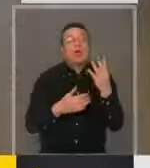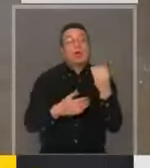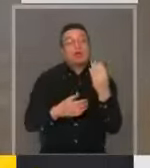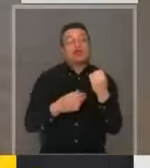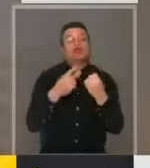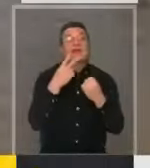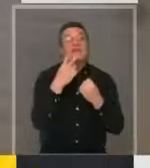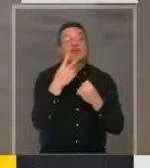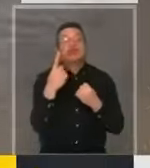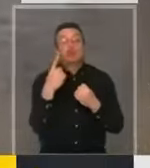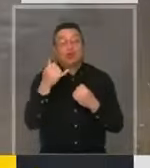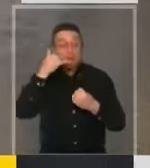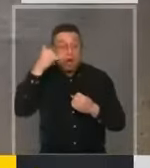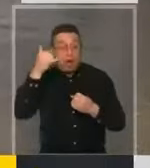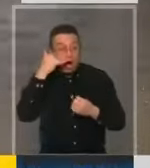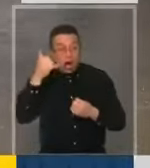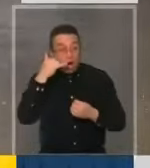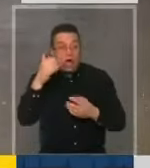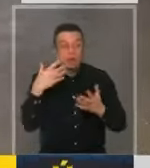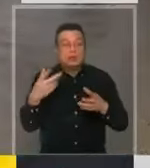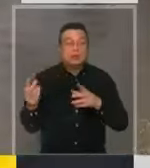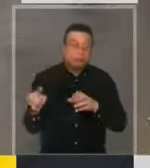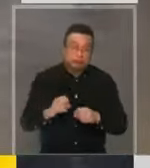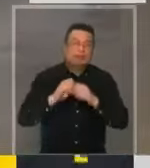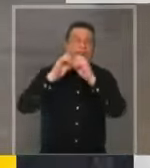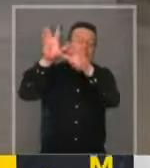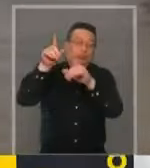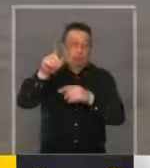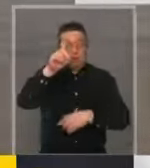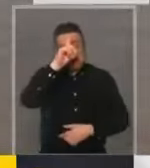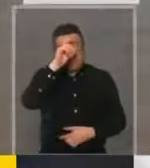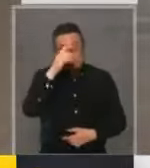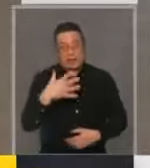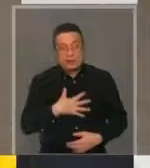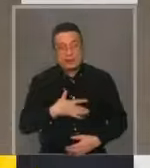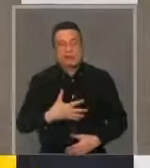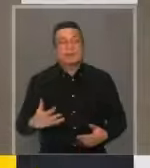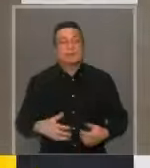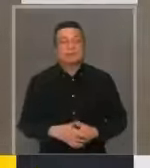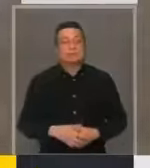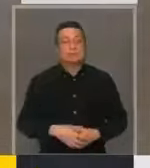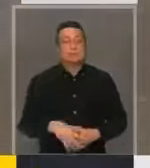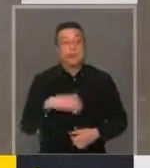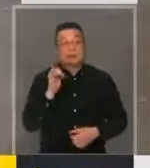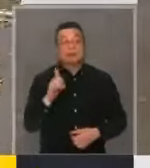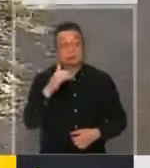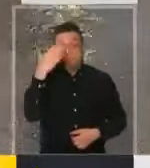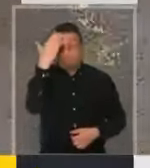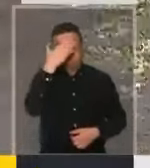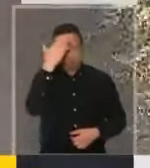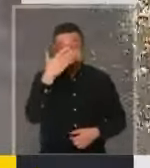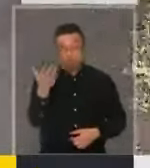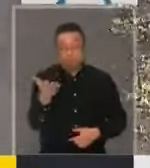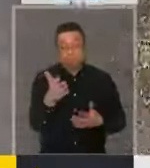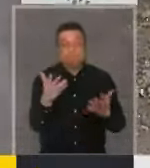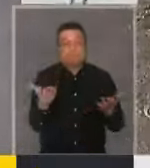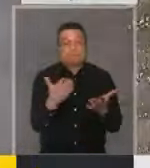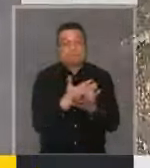sea para poder trasladarla de aquí y de ahí trasladarla al centro asistencial. Sí, bueno, es realmente preocupante lo que sucede acá con ella.